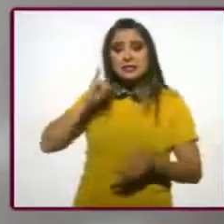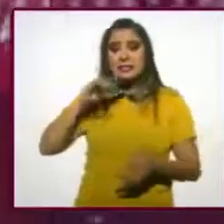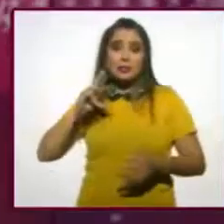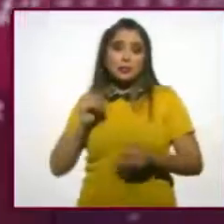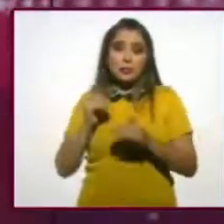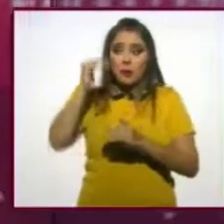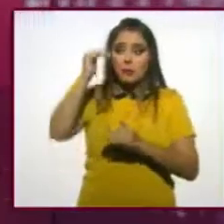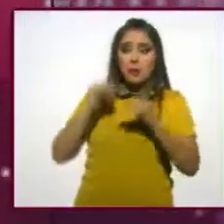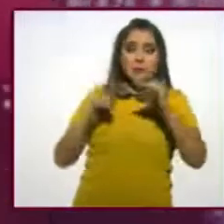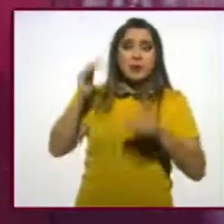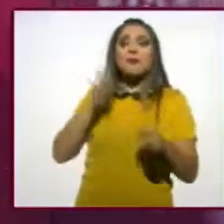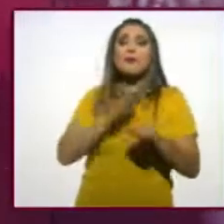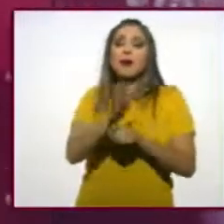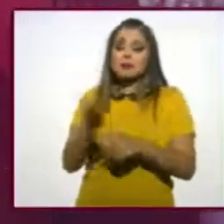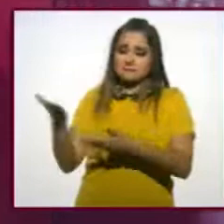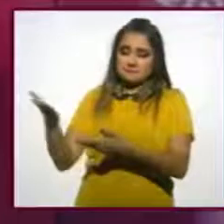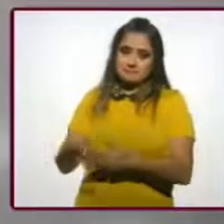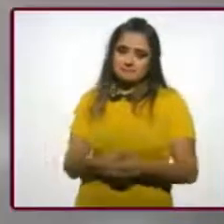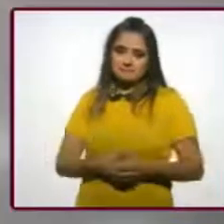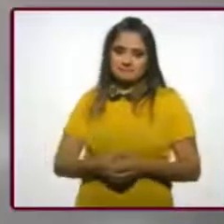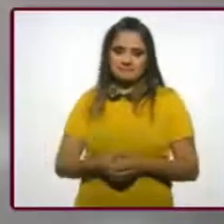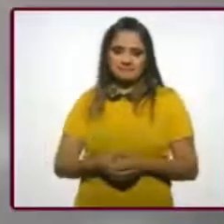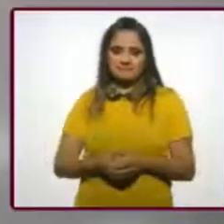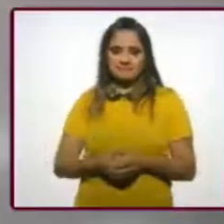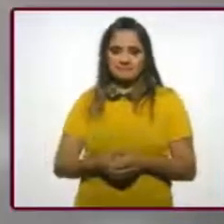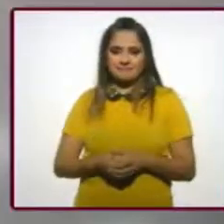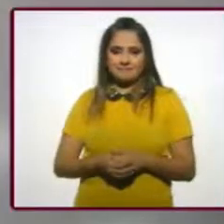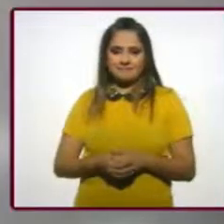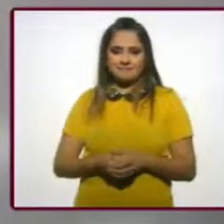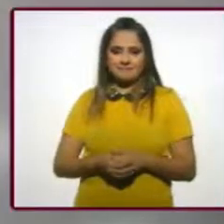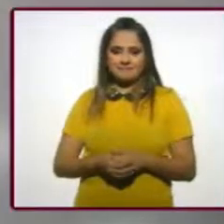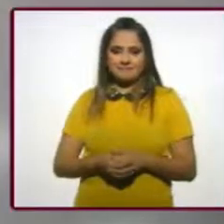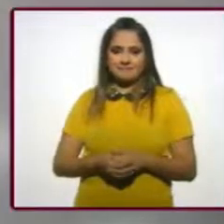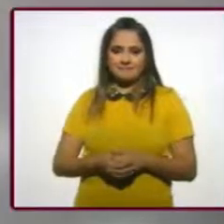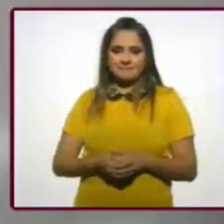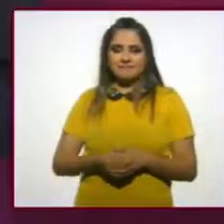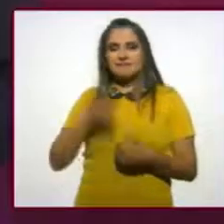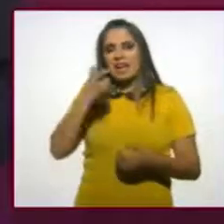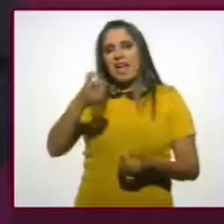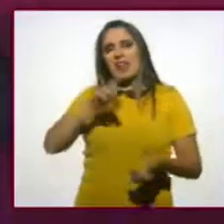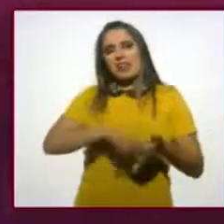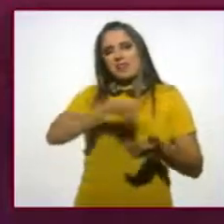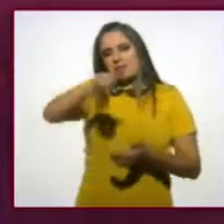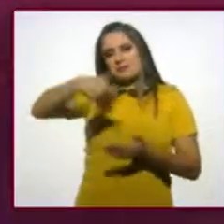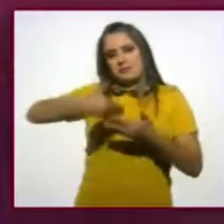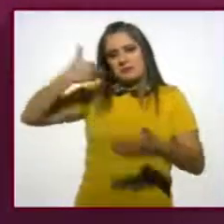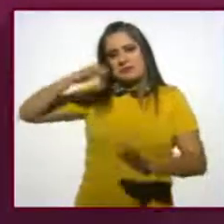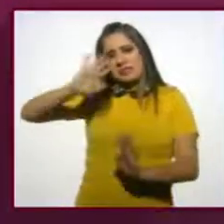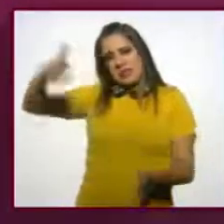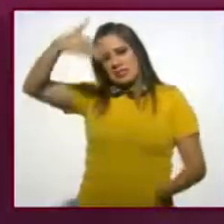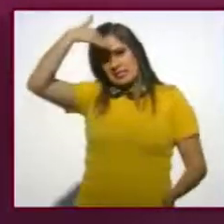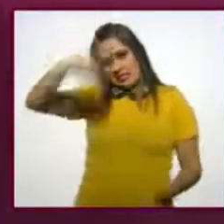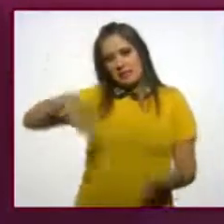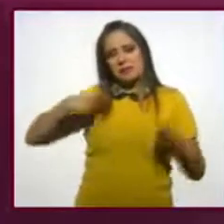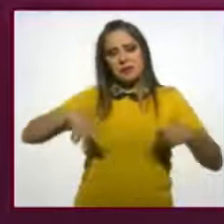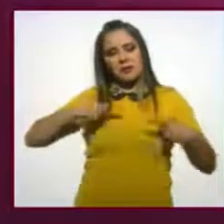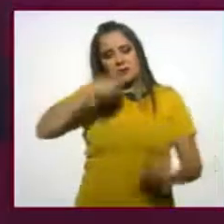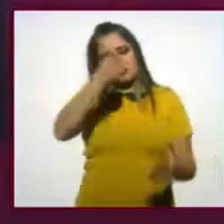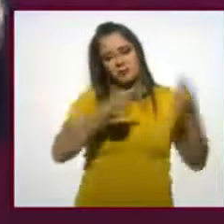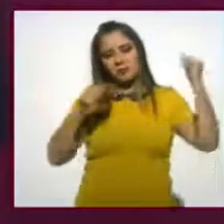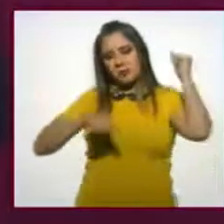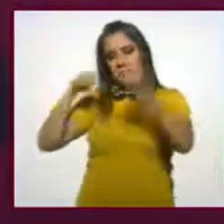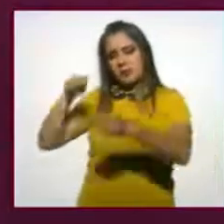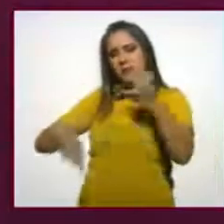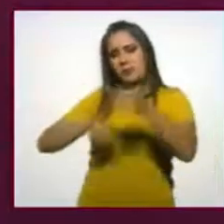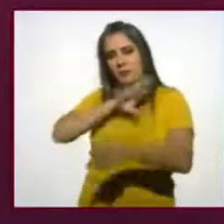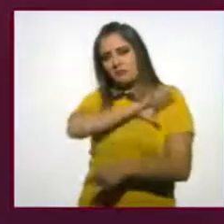popularidad. Pues eso ya lo sabemos, digamos, desde antes de que tomara posesión. Lo que vamos a ver ahora es qué es lo que ha